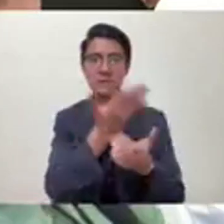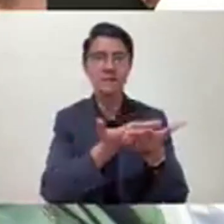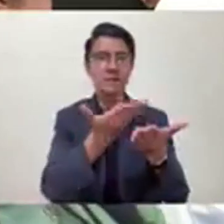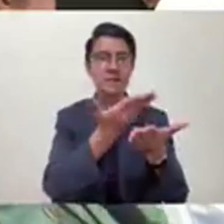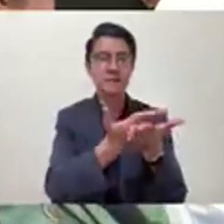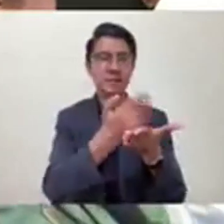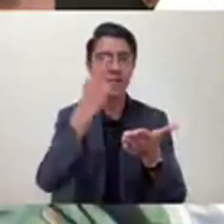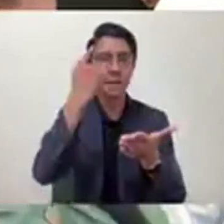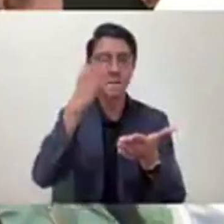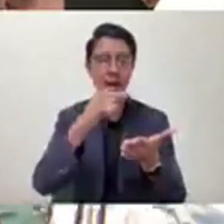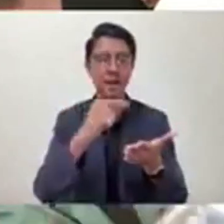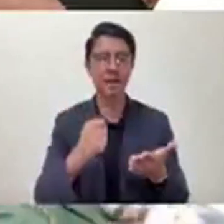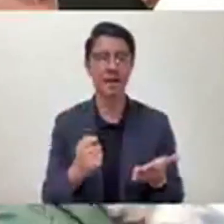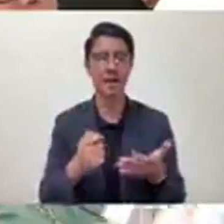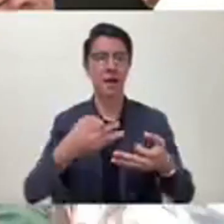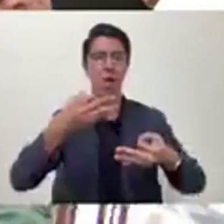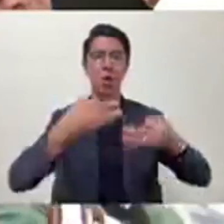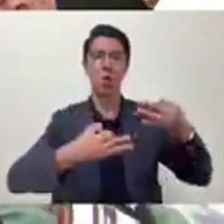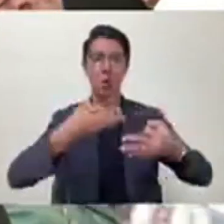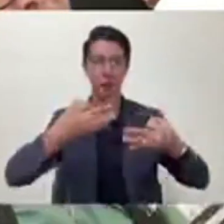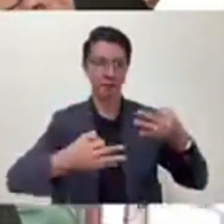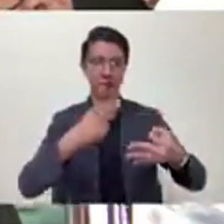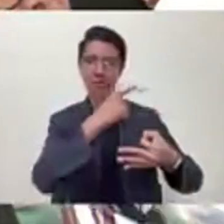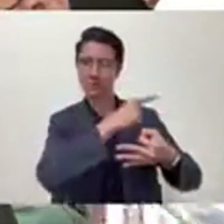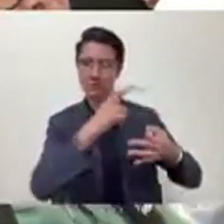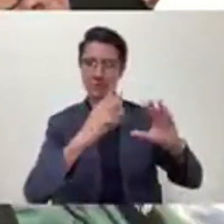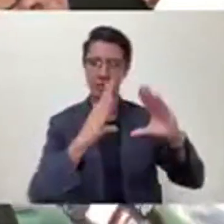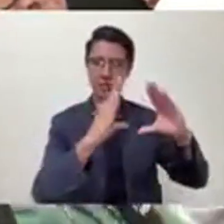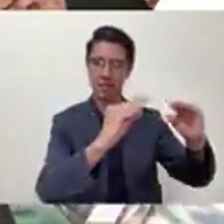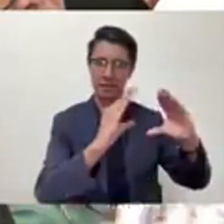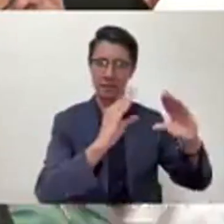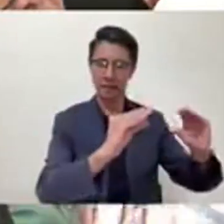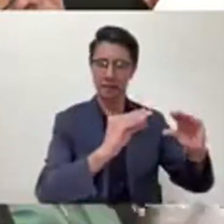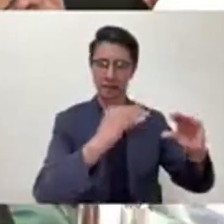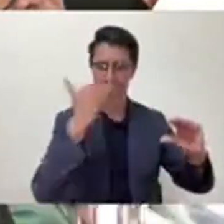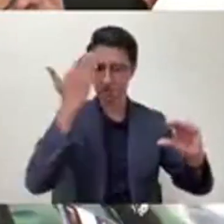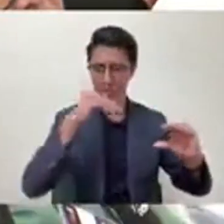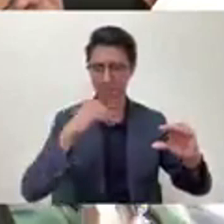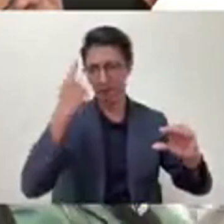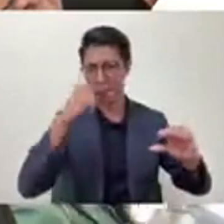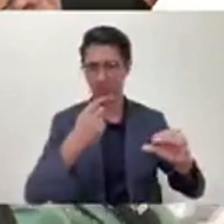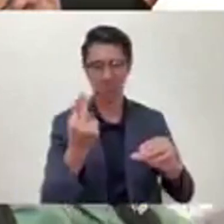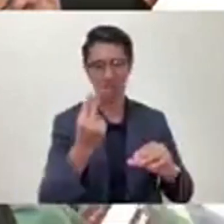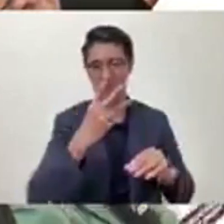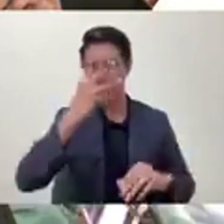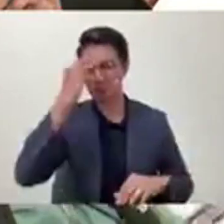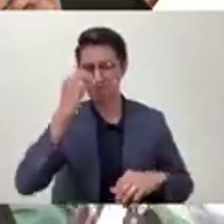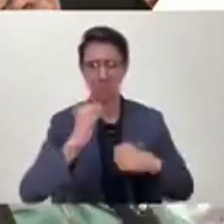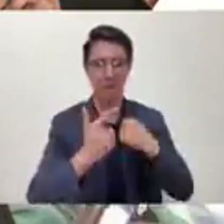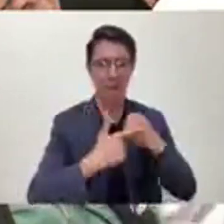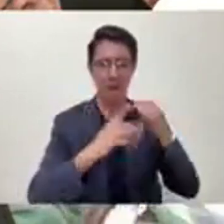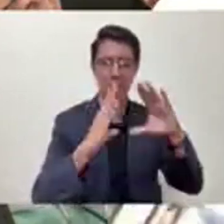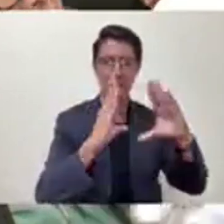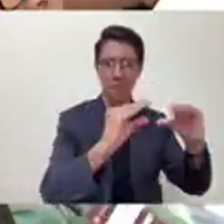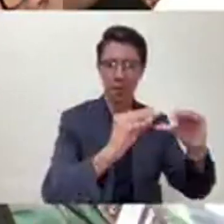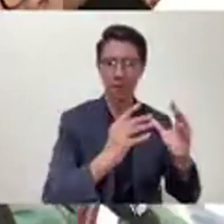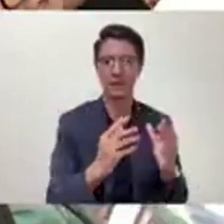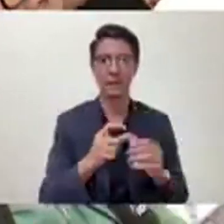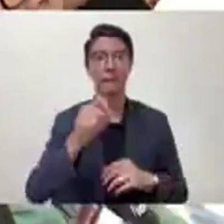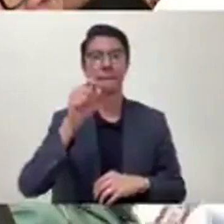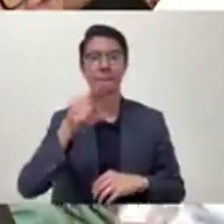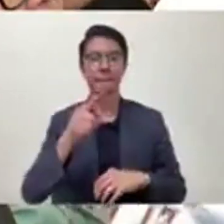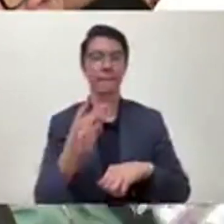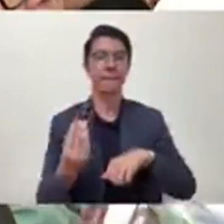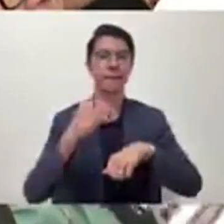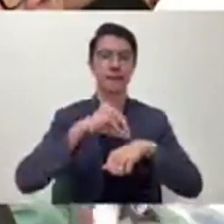de jueces en esta materia en caso de que fuese necesario algún tipo de capacitación y también justamente pues para mantener el programa